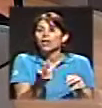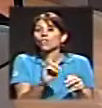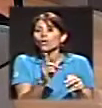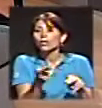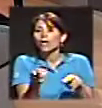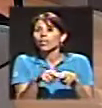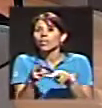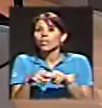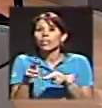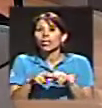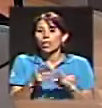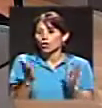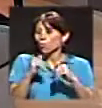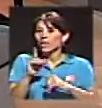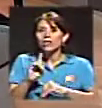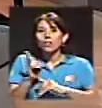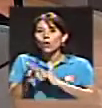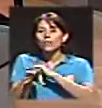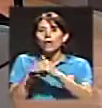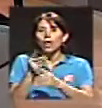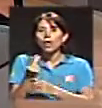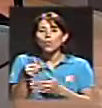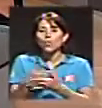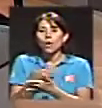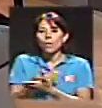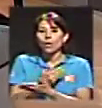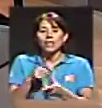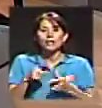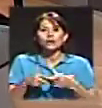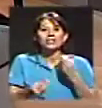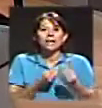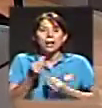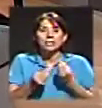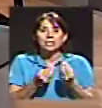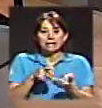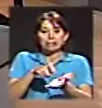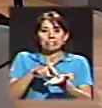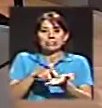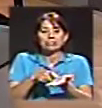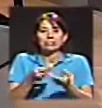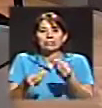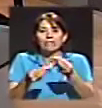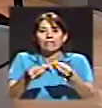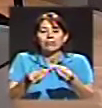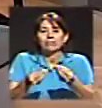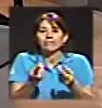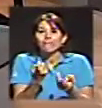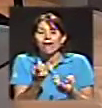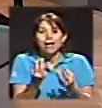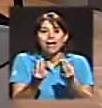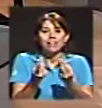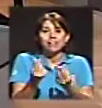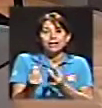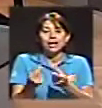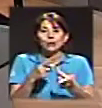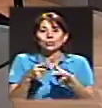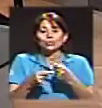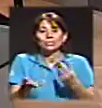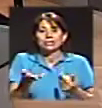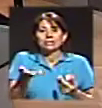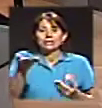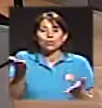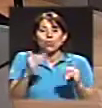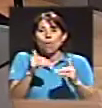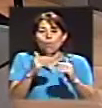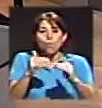de un nuevo ingreso, lo único que se hace es aumentar el déficit. Y esto pareciera que compite con el